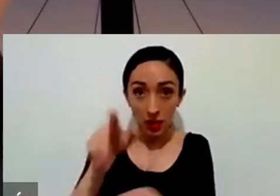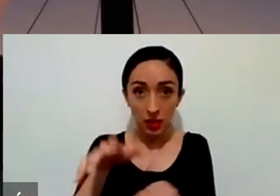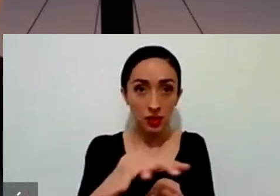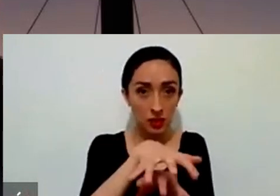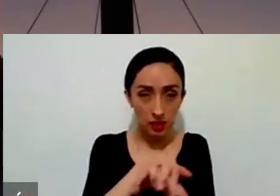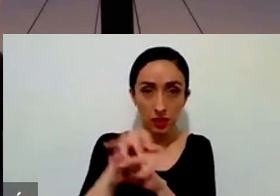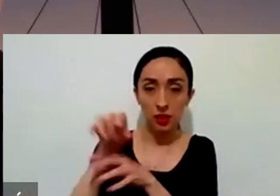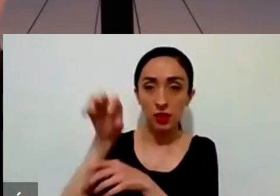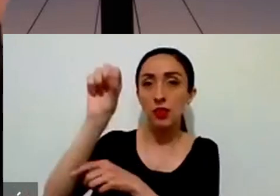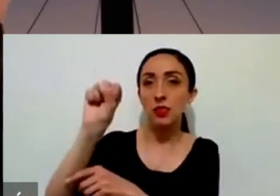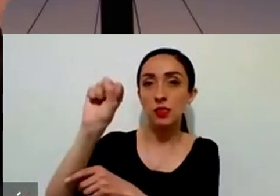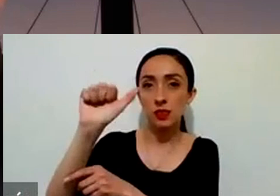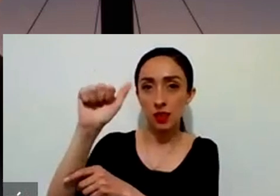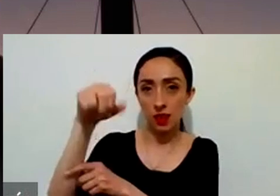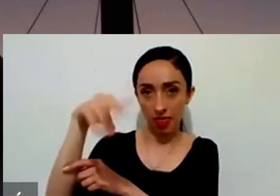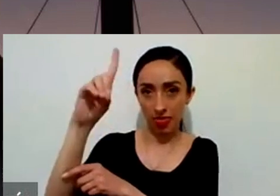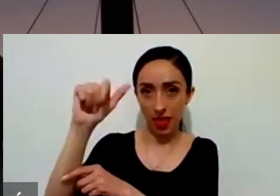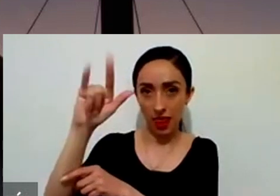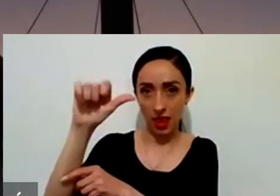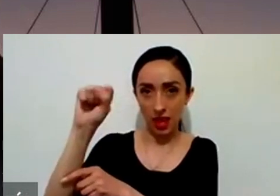disponernos, a disponer el alma,